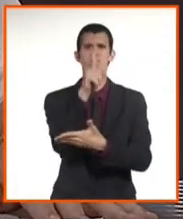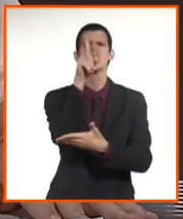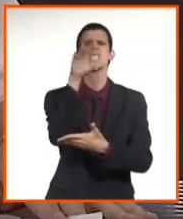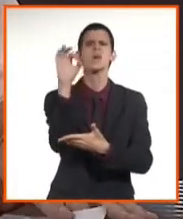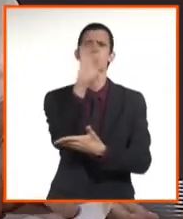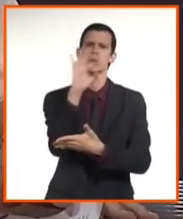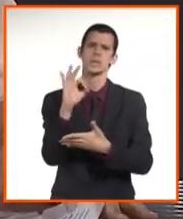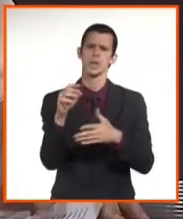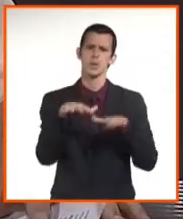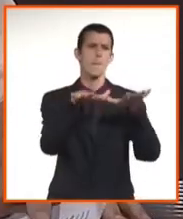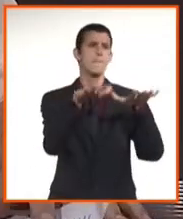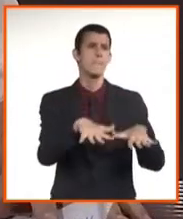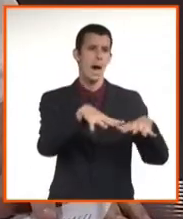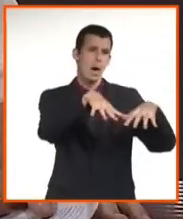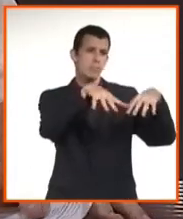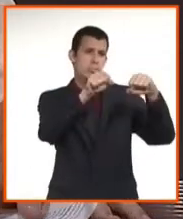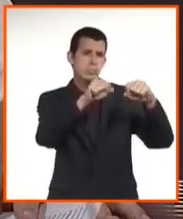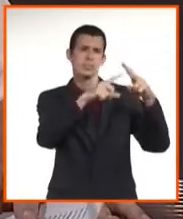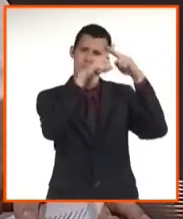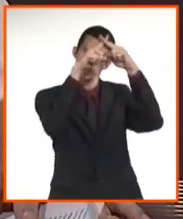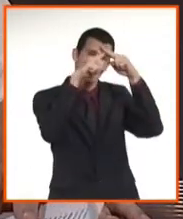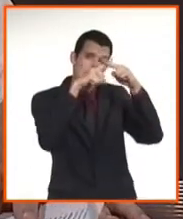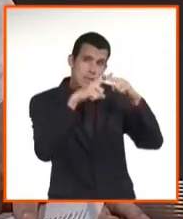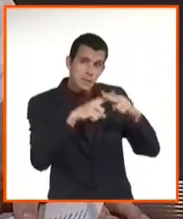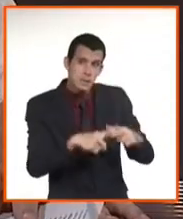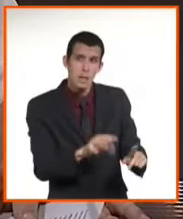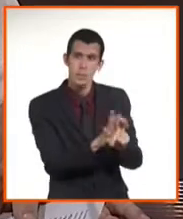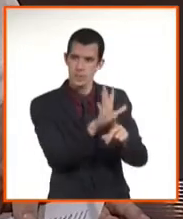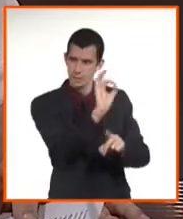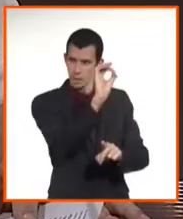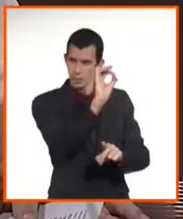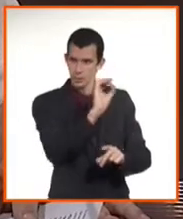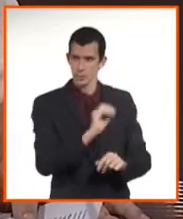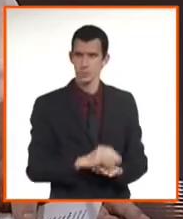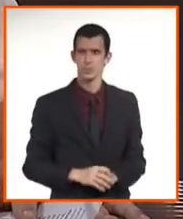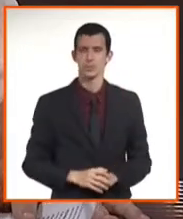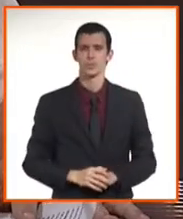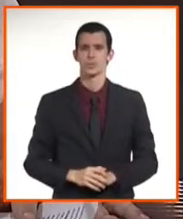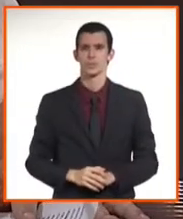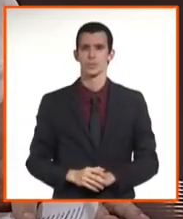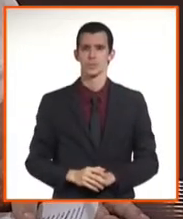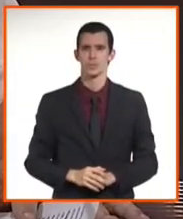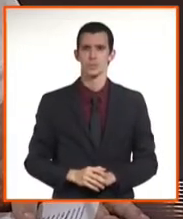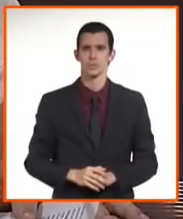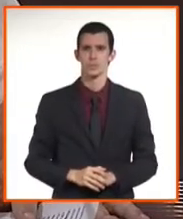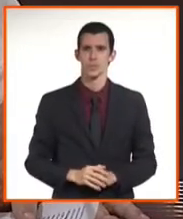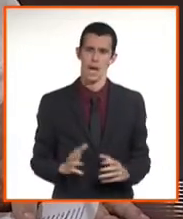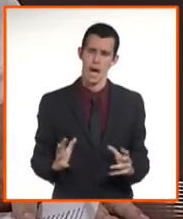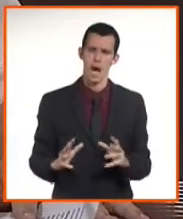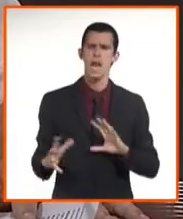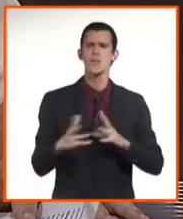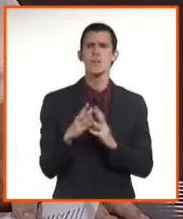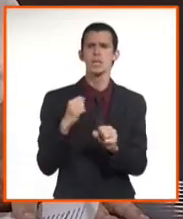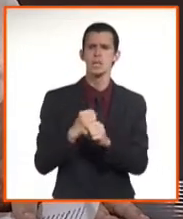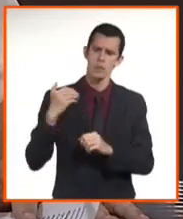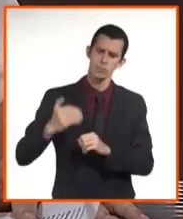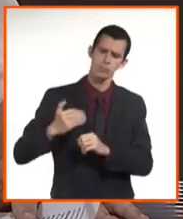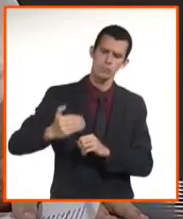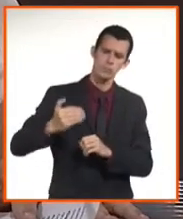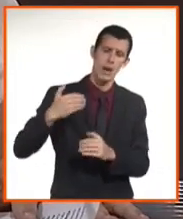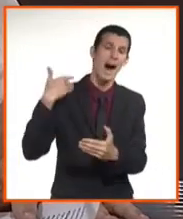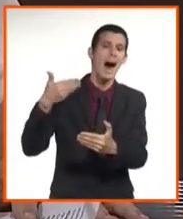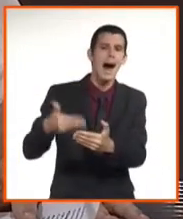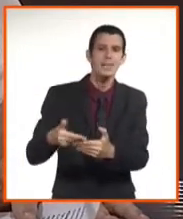con la capacidad total del sistema. Esto permitió que durante los primeros años, hasta el año 2016, se mantuvieran resultados